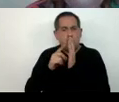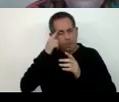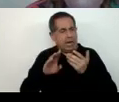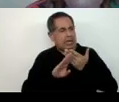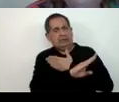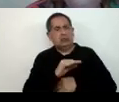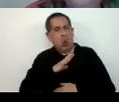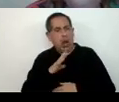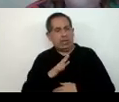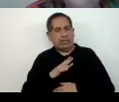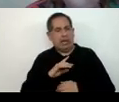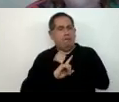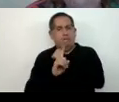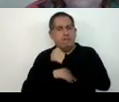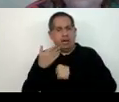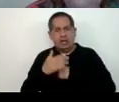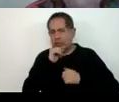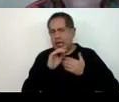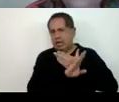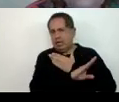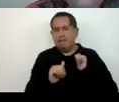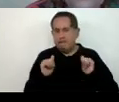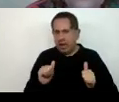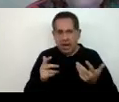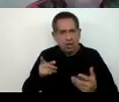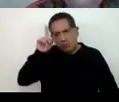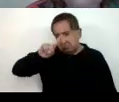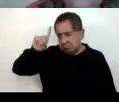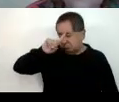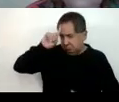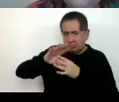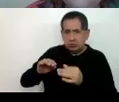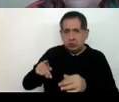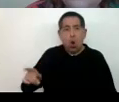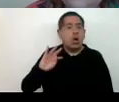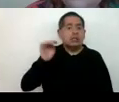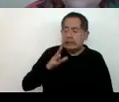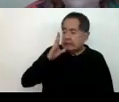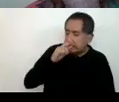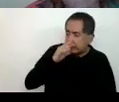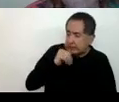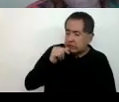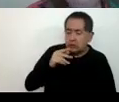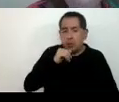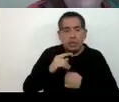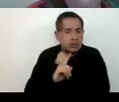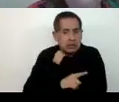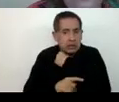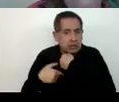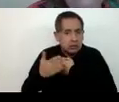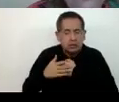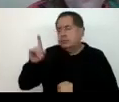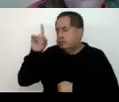como también la identificación, manejo y referencia de los casos de infertilidad y esterilidad, y con ello acceder a